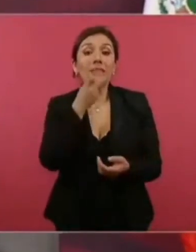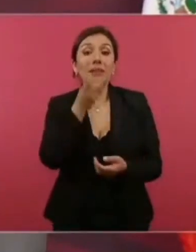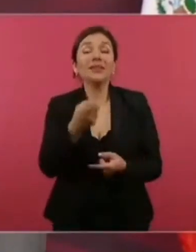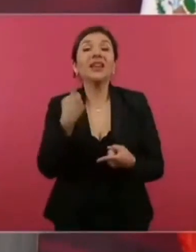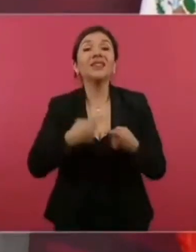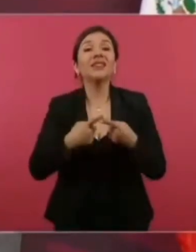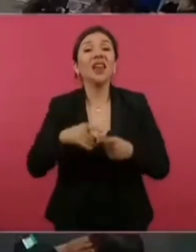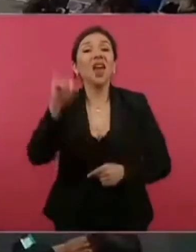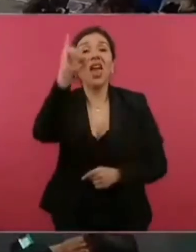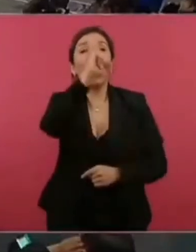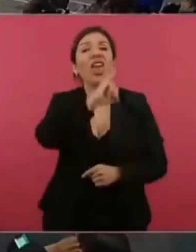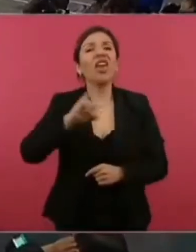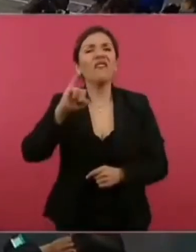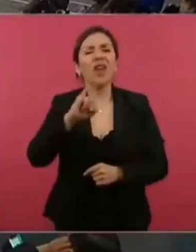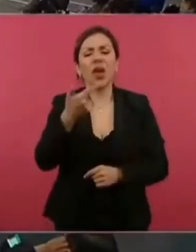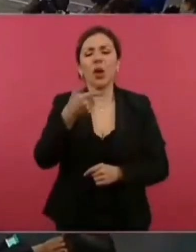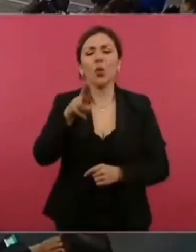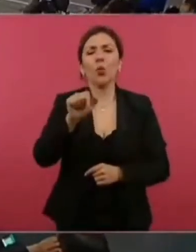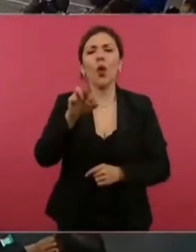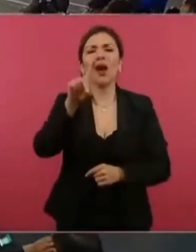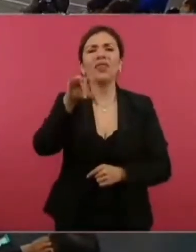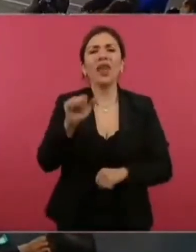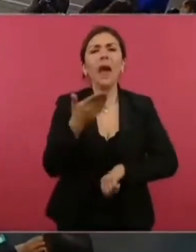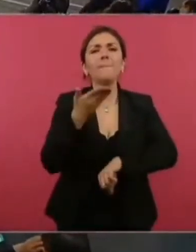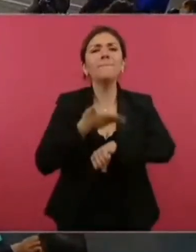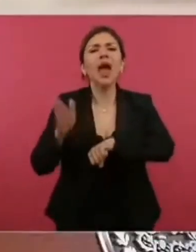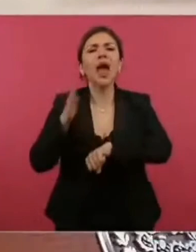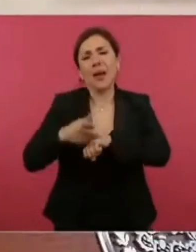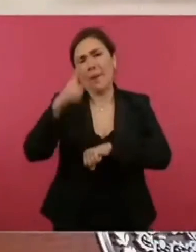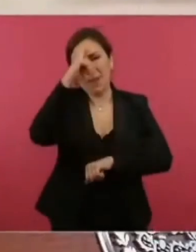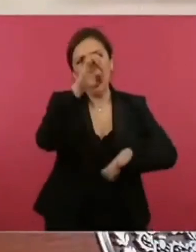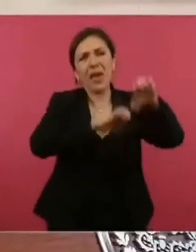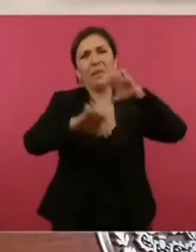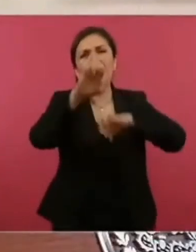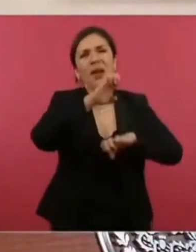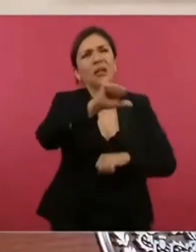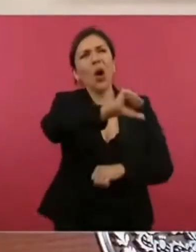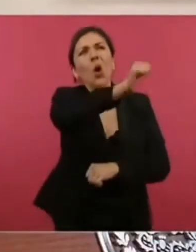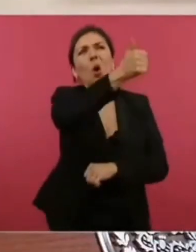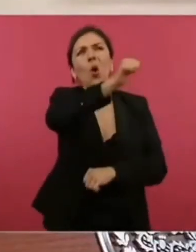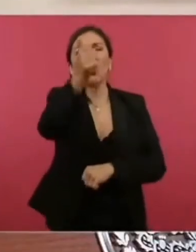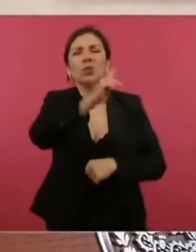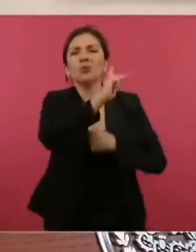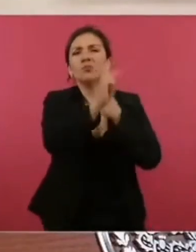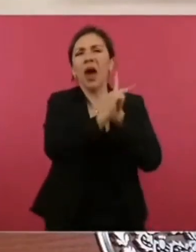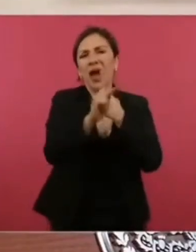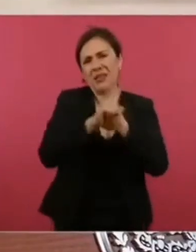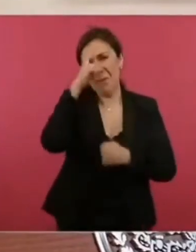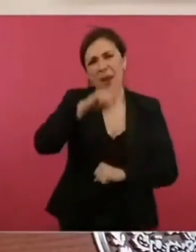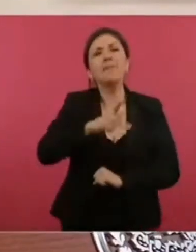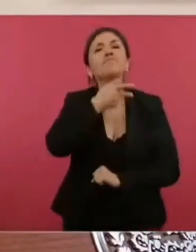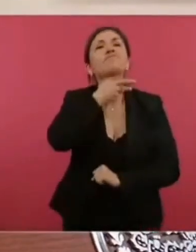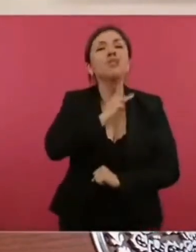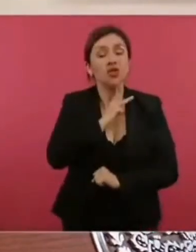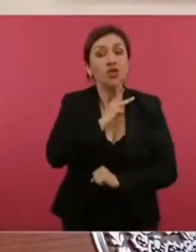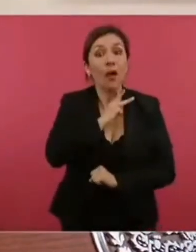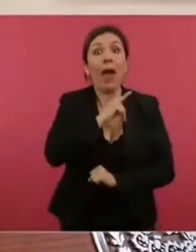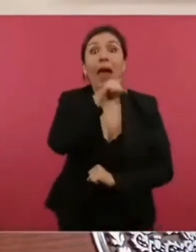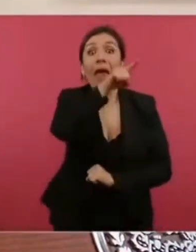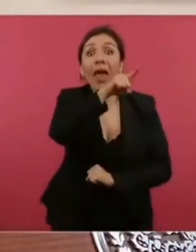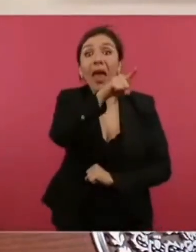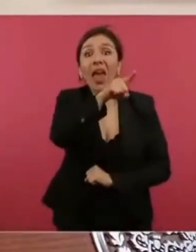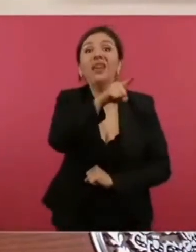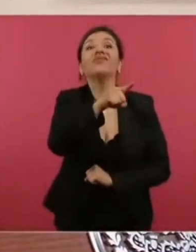el jefe de las guardias blancas de las compañías petroleras extranjeras tuvo que ver con el